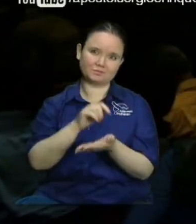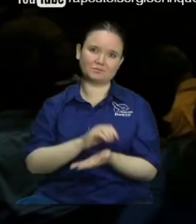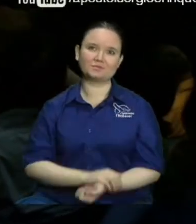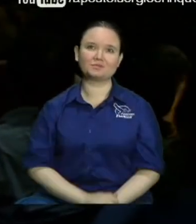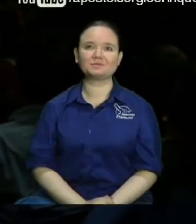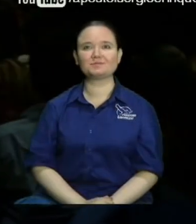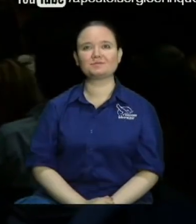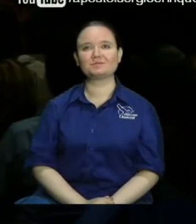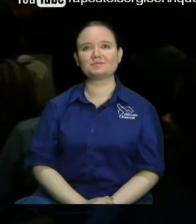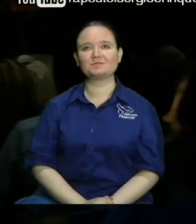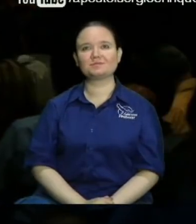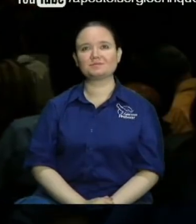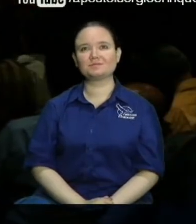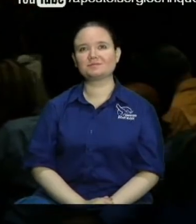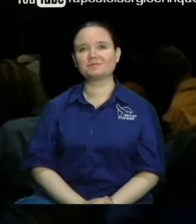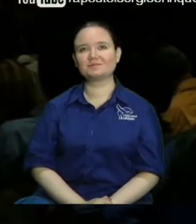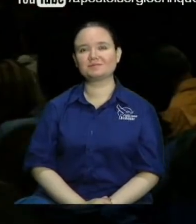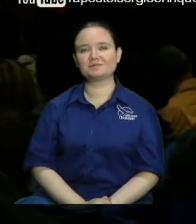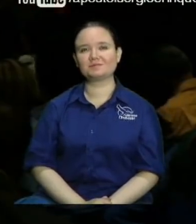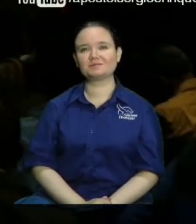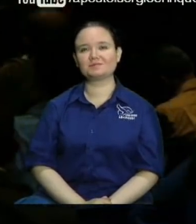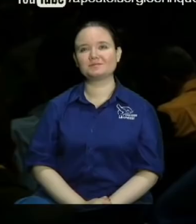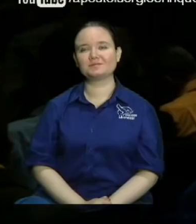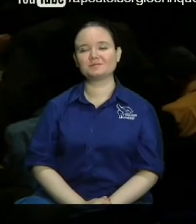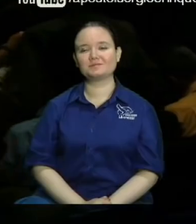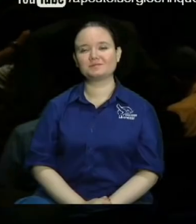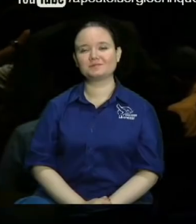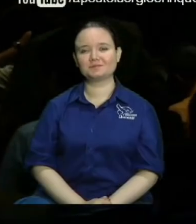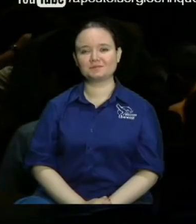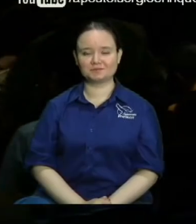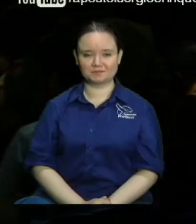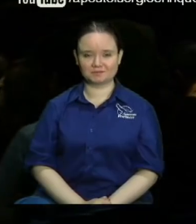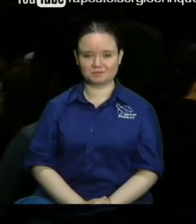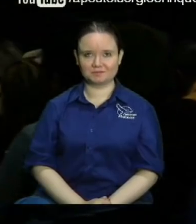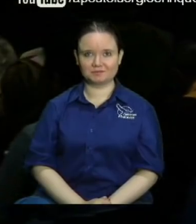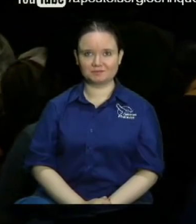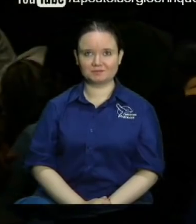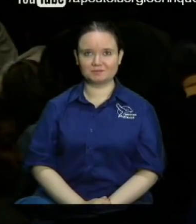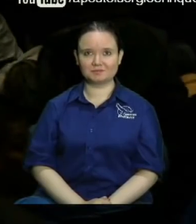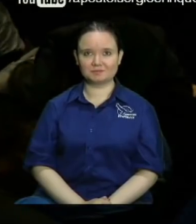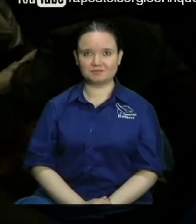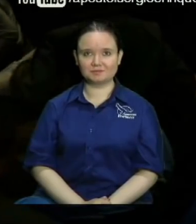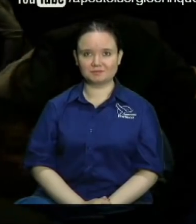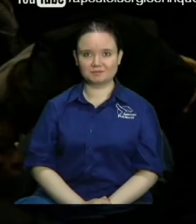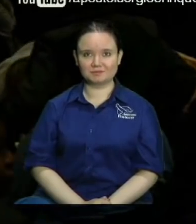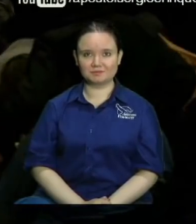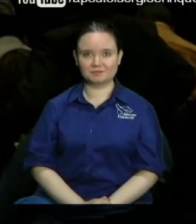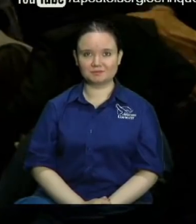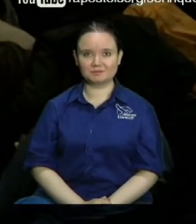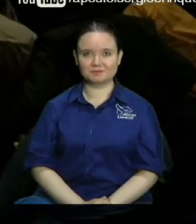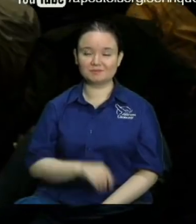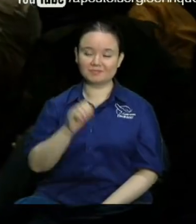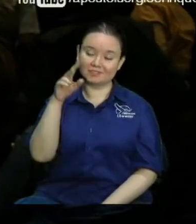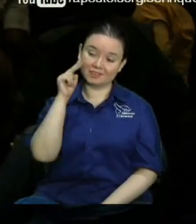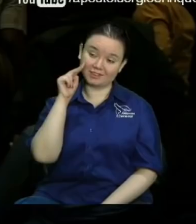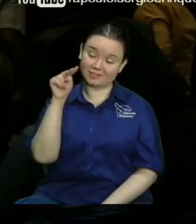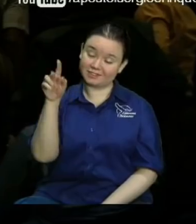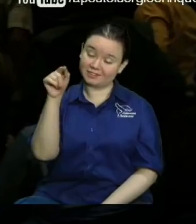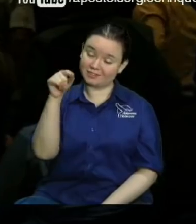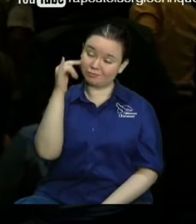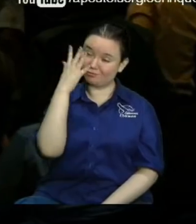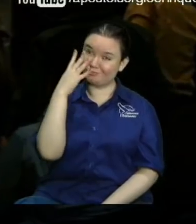Eso me consuela. Por eso, ay, desde aquí se mira más lindo que desde allá arriba.